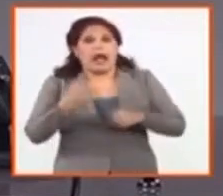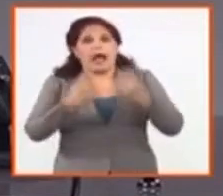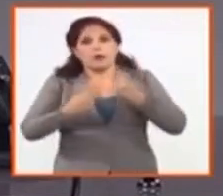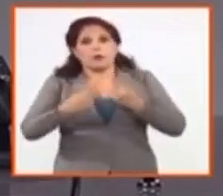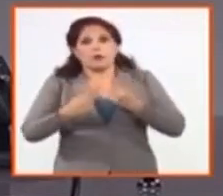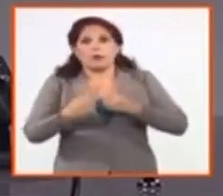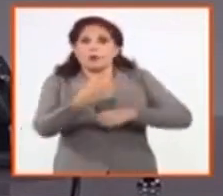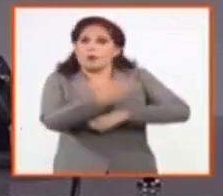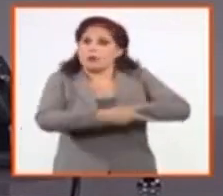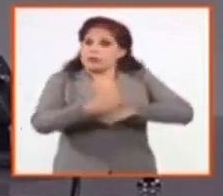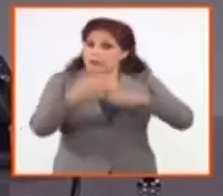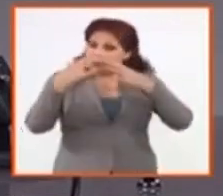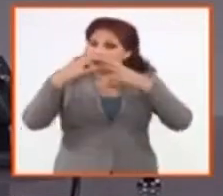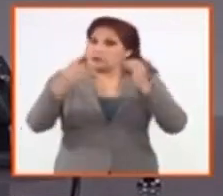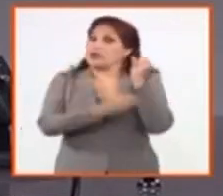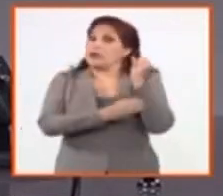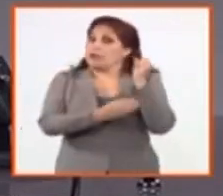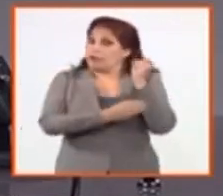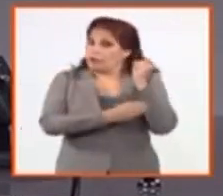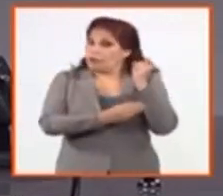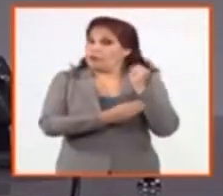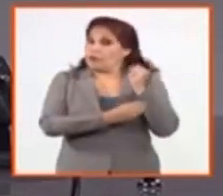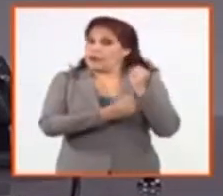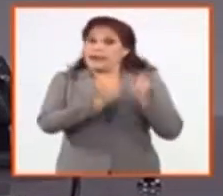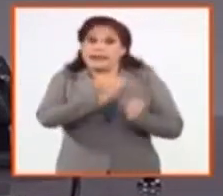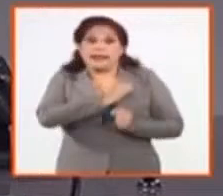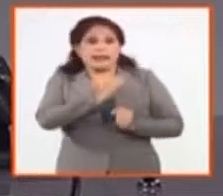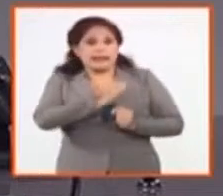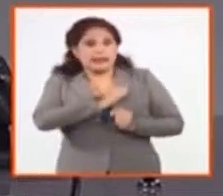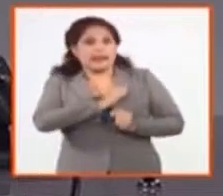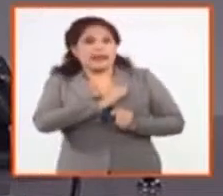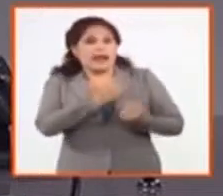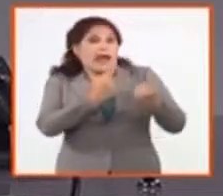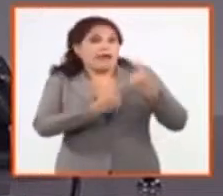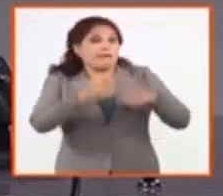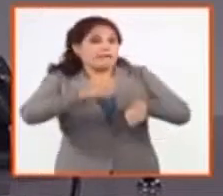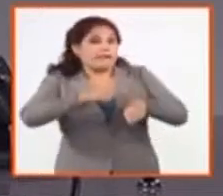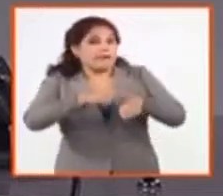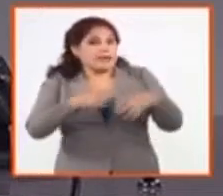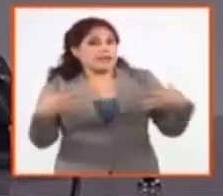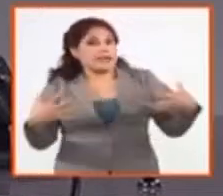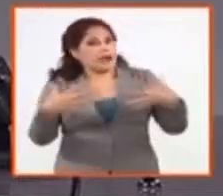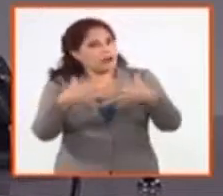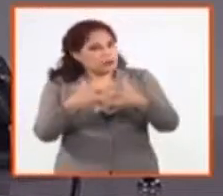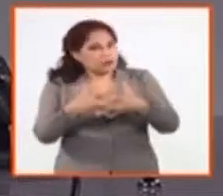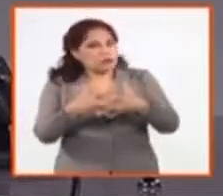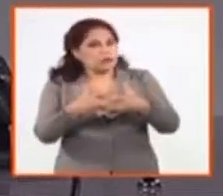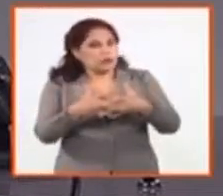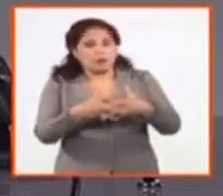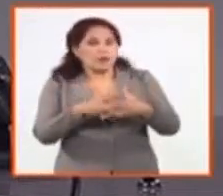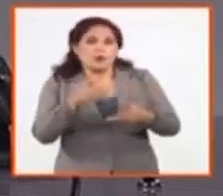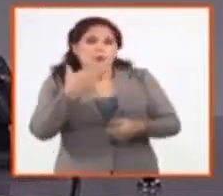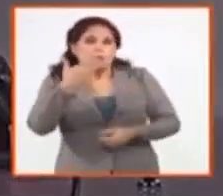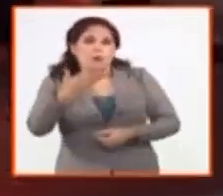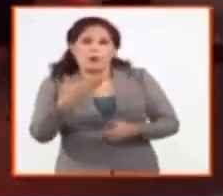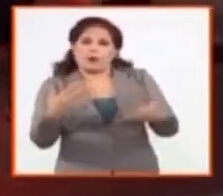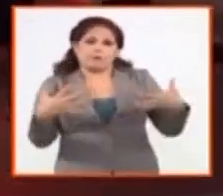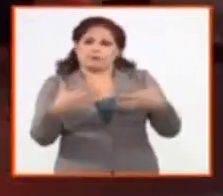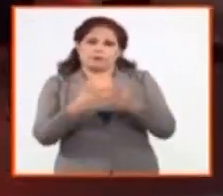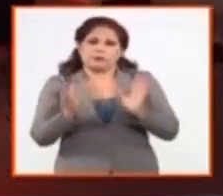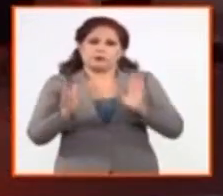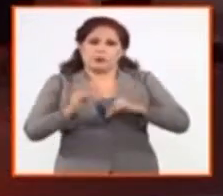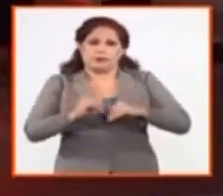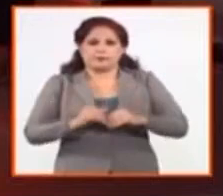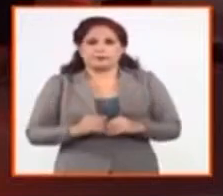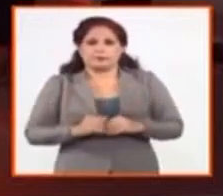poderío, con potencia y que intentan al menos en algunos momentos hacer una política independiente, no es nada bueno. No, y no, y le decía,